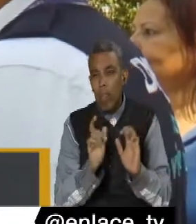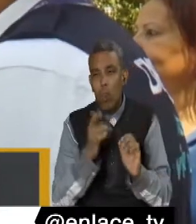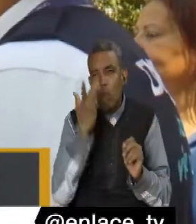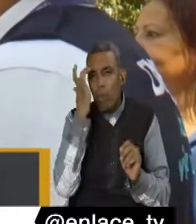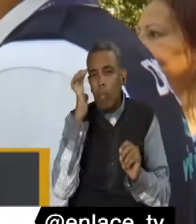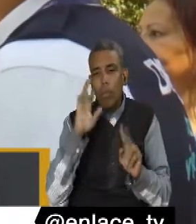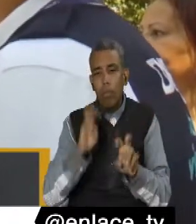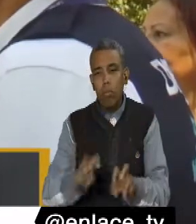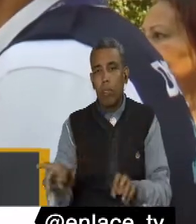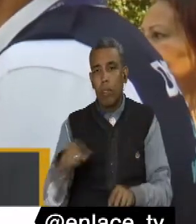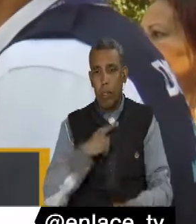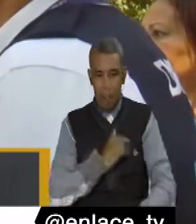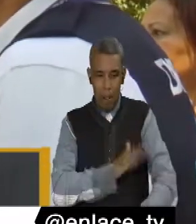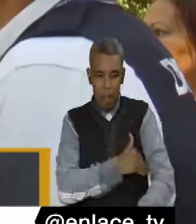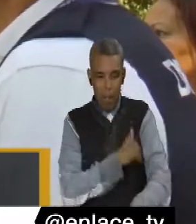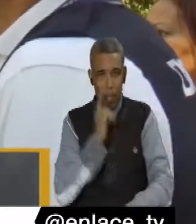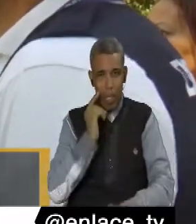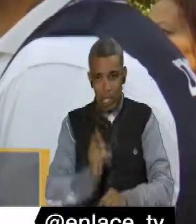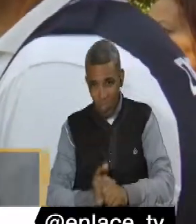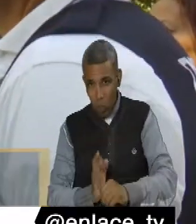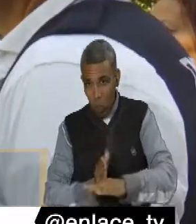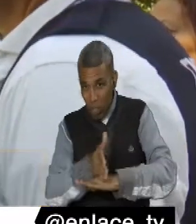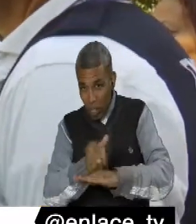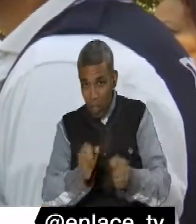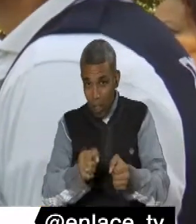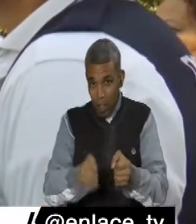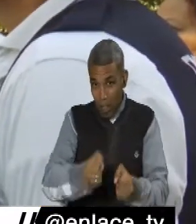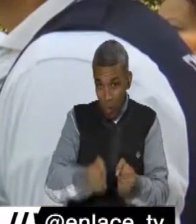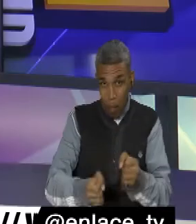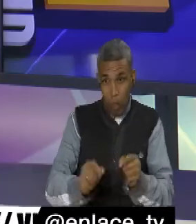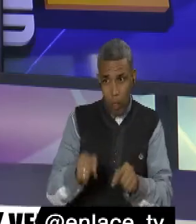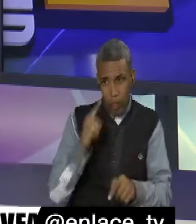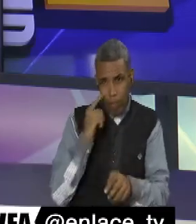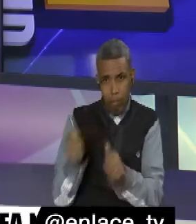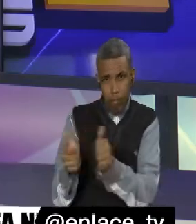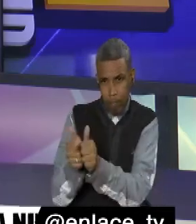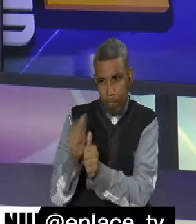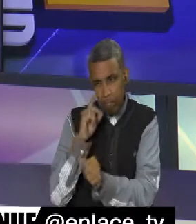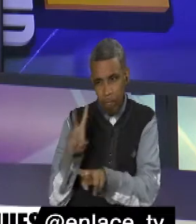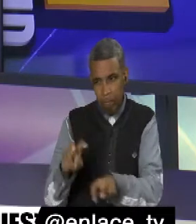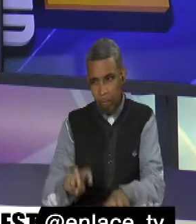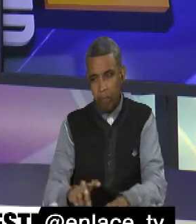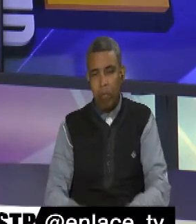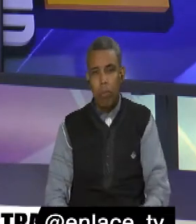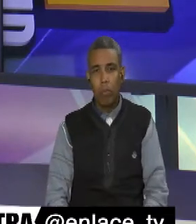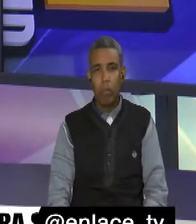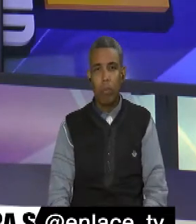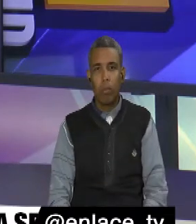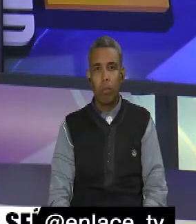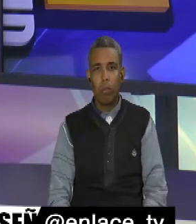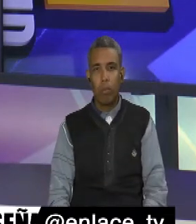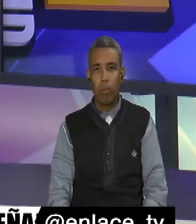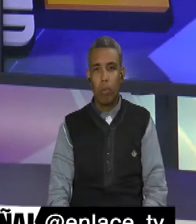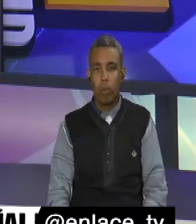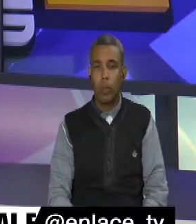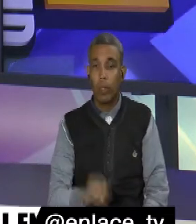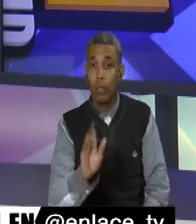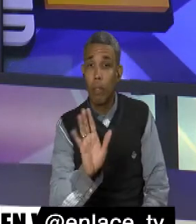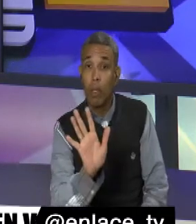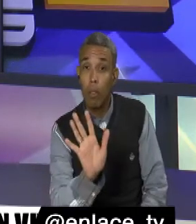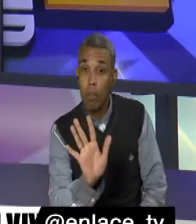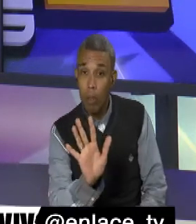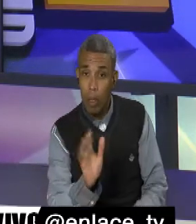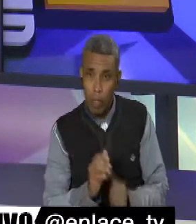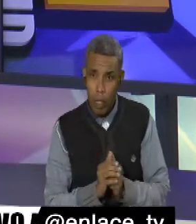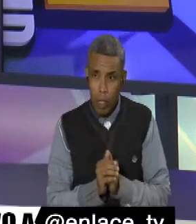al viceministro de transporte como al director de la policía de carreteras. Y mucha atención, que en los próximos minutos regresarán a su